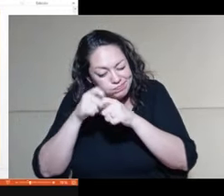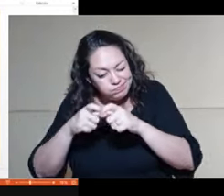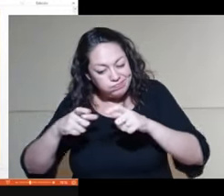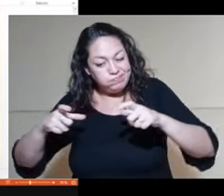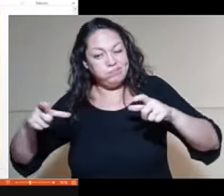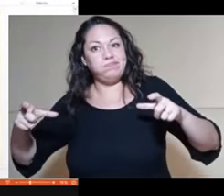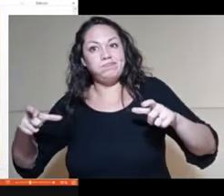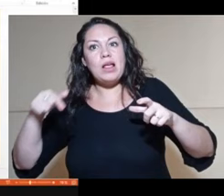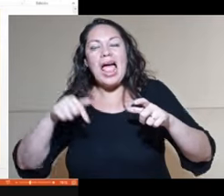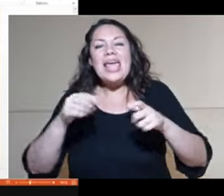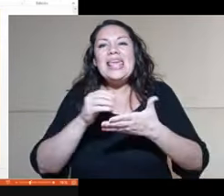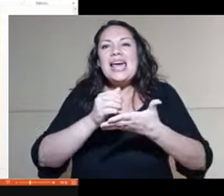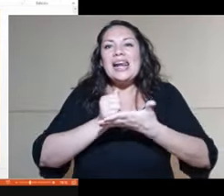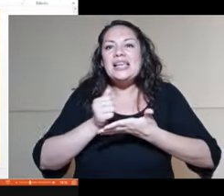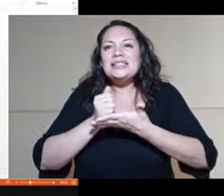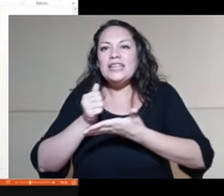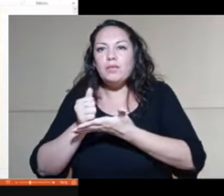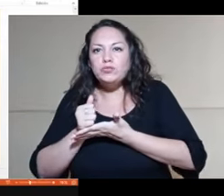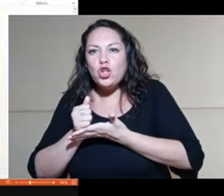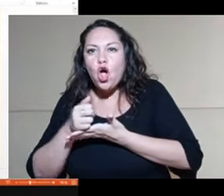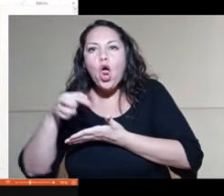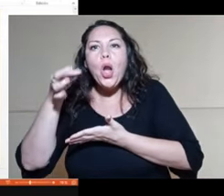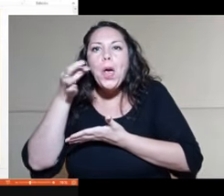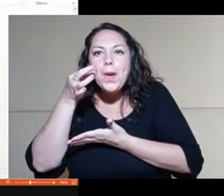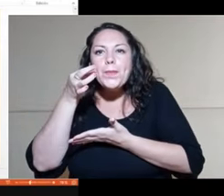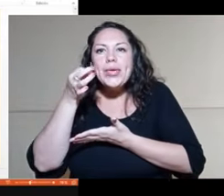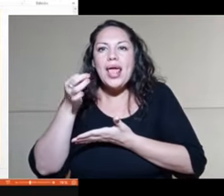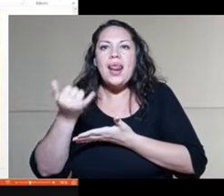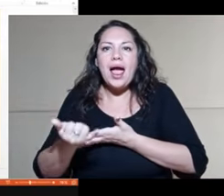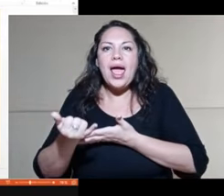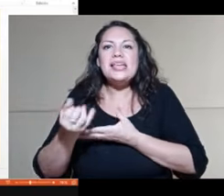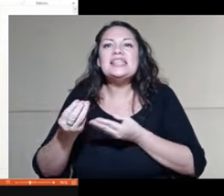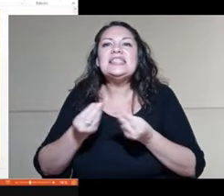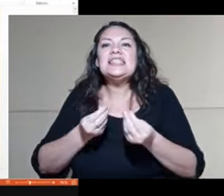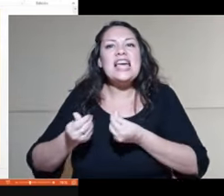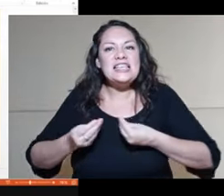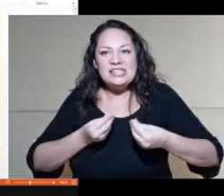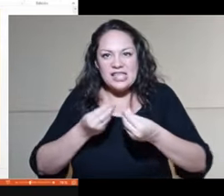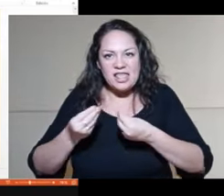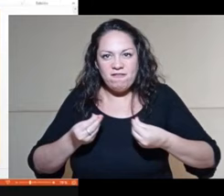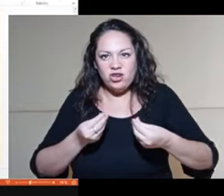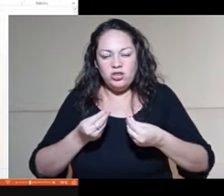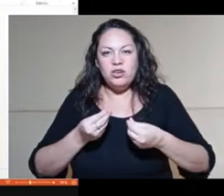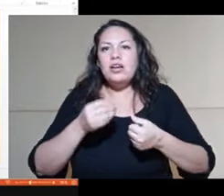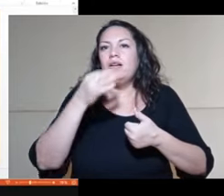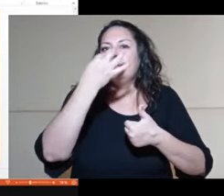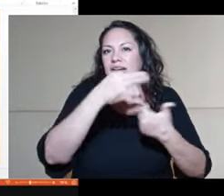ver cuando estudian en el libro, van a ver los receptores que hay en la piel, que son los receptores